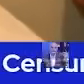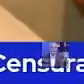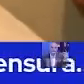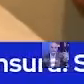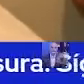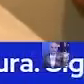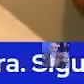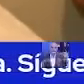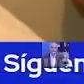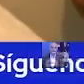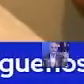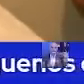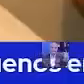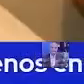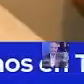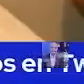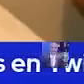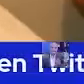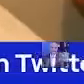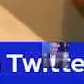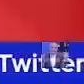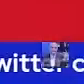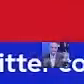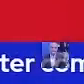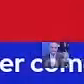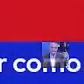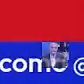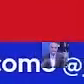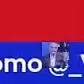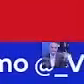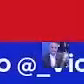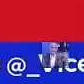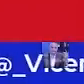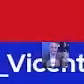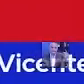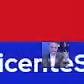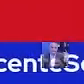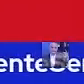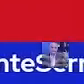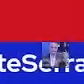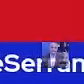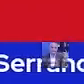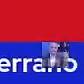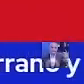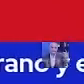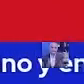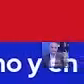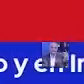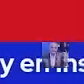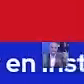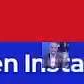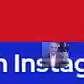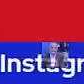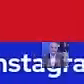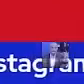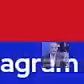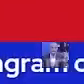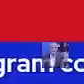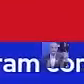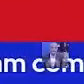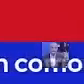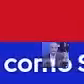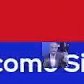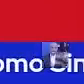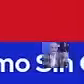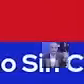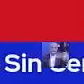el presidente Joe Biden asista a la cumbre de líderes de América del Norte en la capital mexicana. Estuvo más de